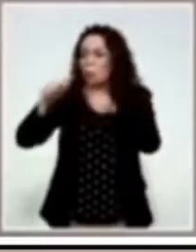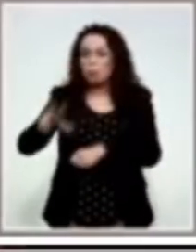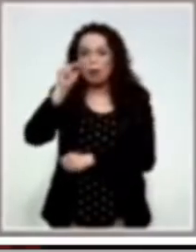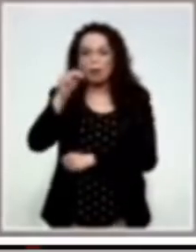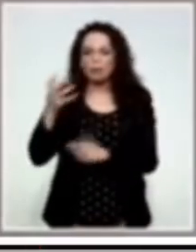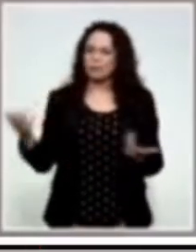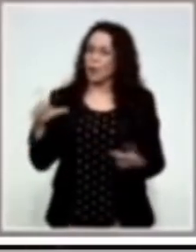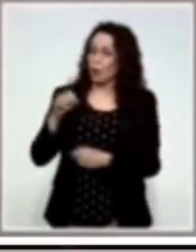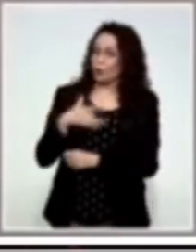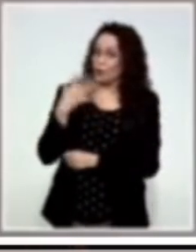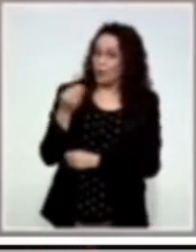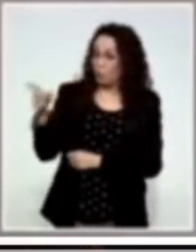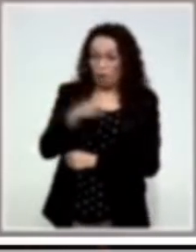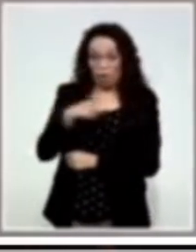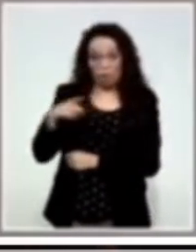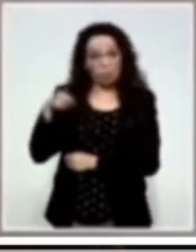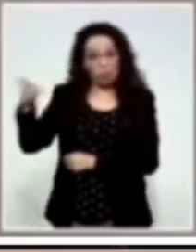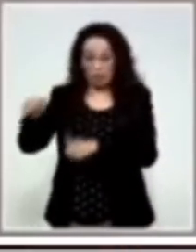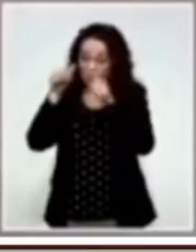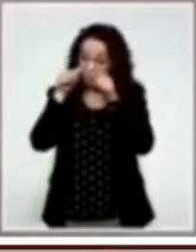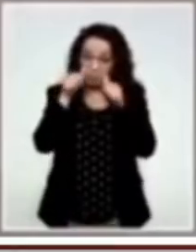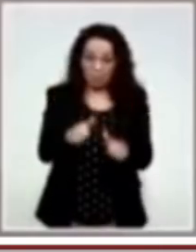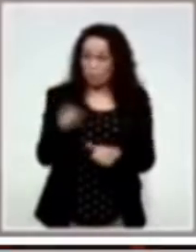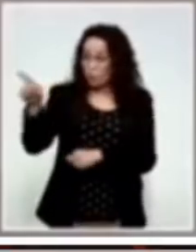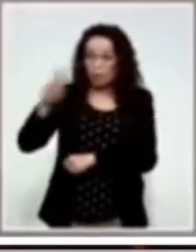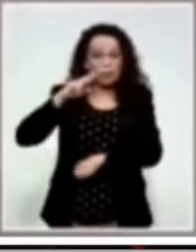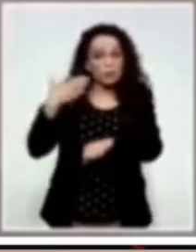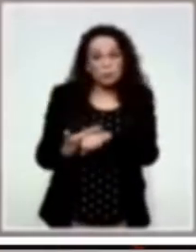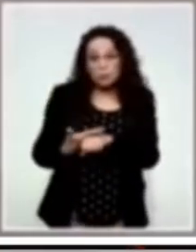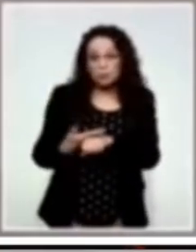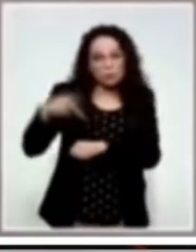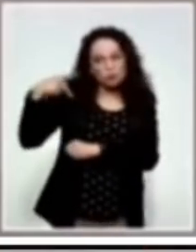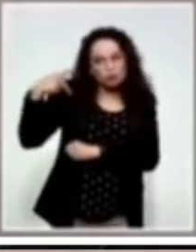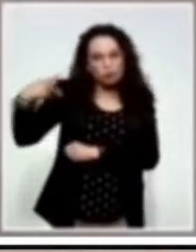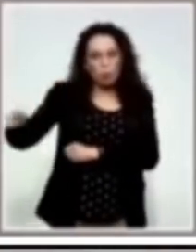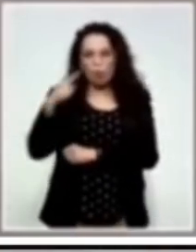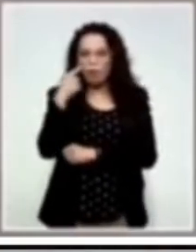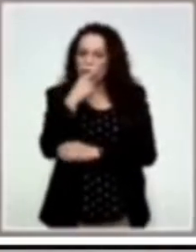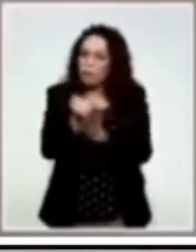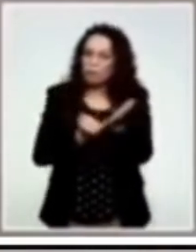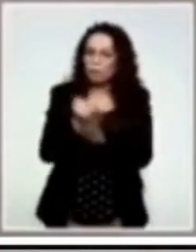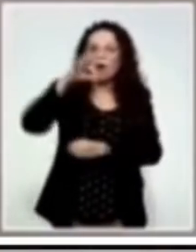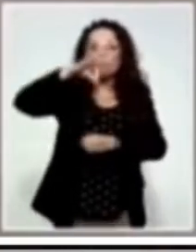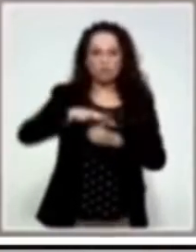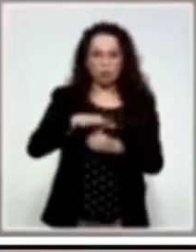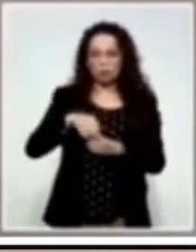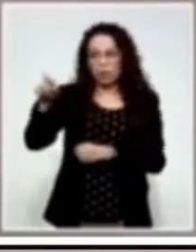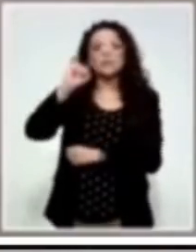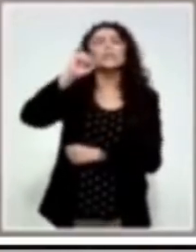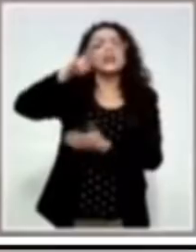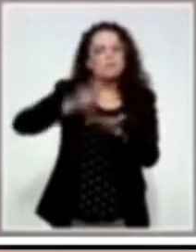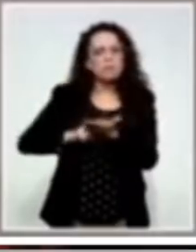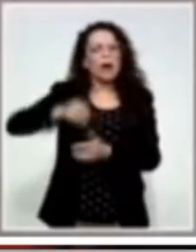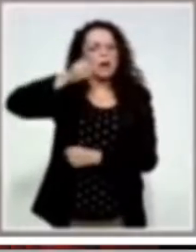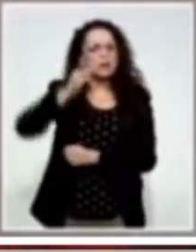sesión. Usted responde por su voto, no los demás. Y él votó por la validez. Y votó por